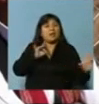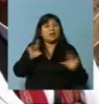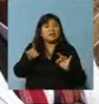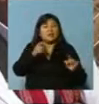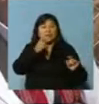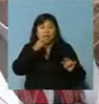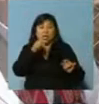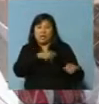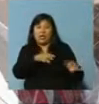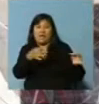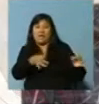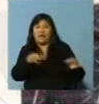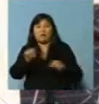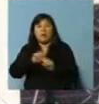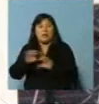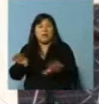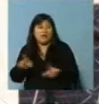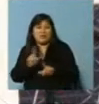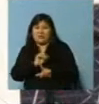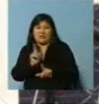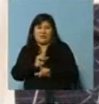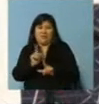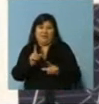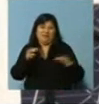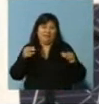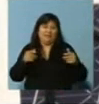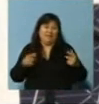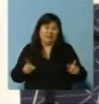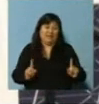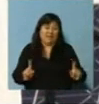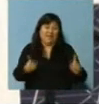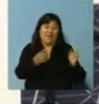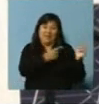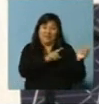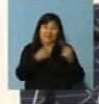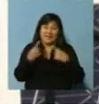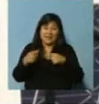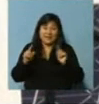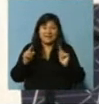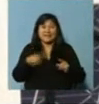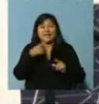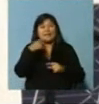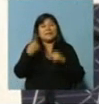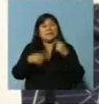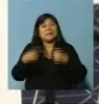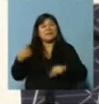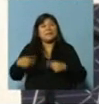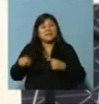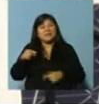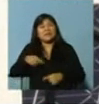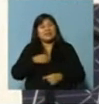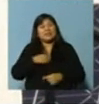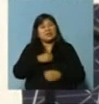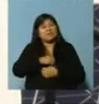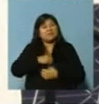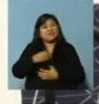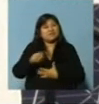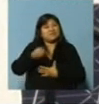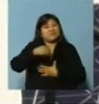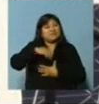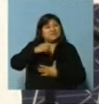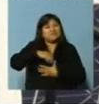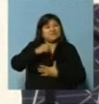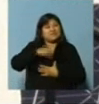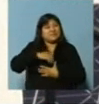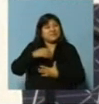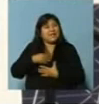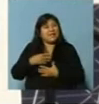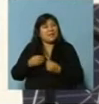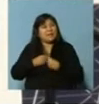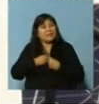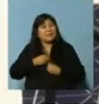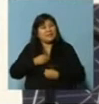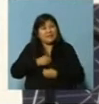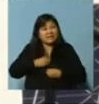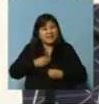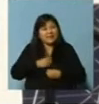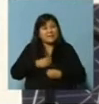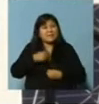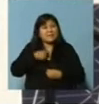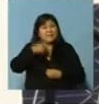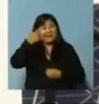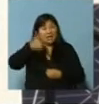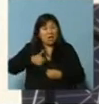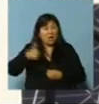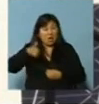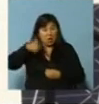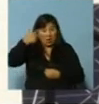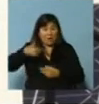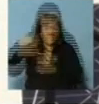que está bien y otra mal, ¿no? Bueno, son muchas cuestiones que me movilizaron a mí y hizo que este viaje sea muy, muy